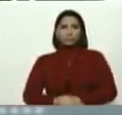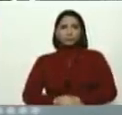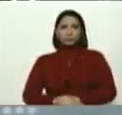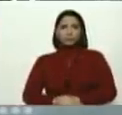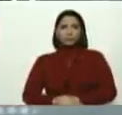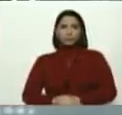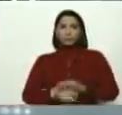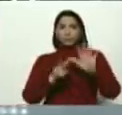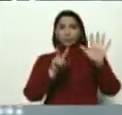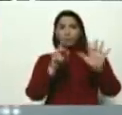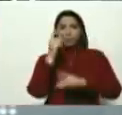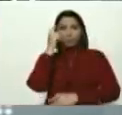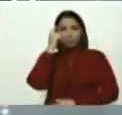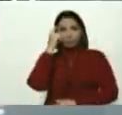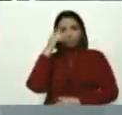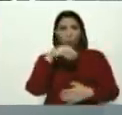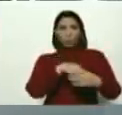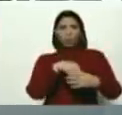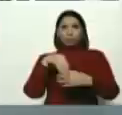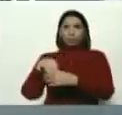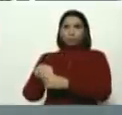los 7 días de la cuarentena.